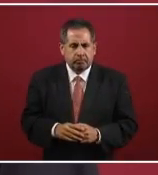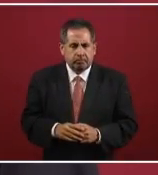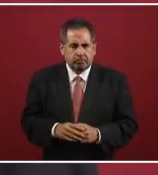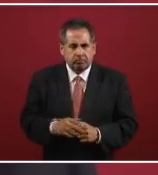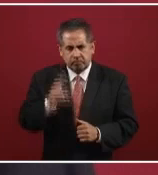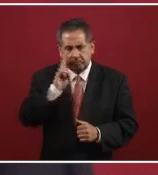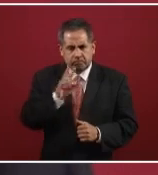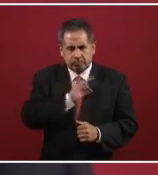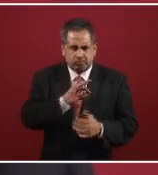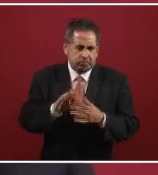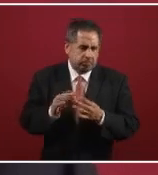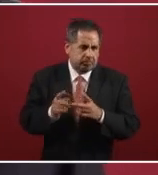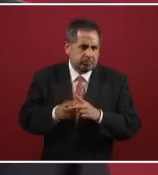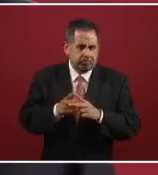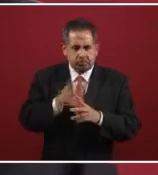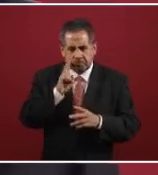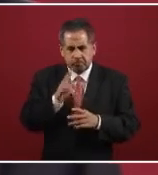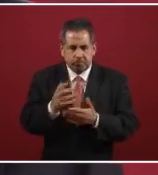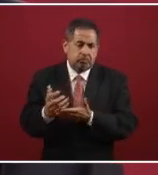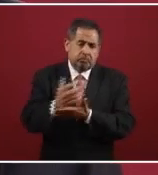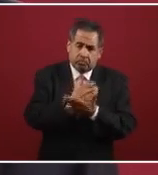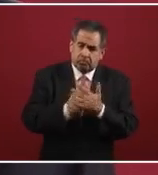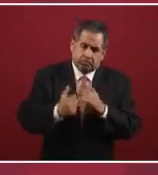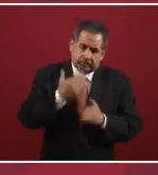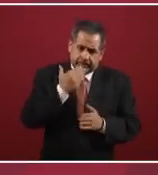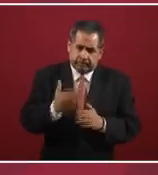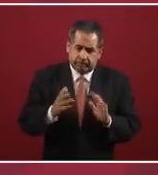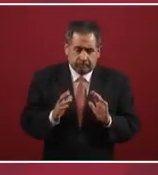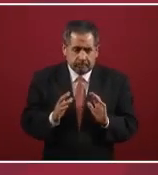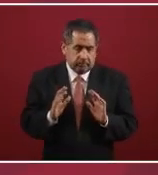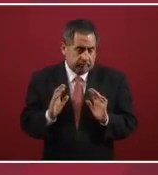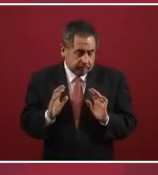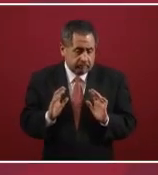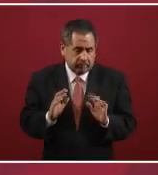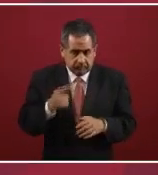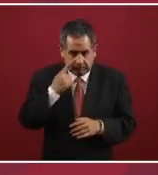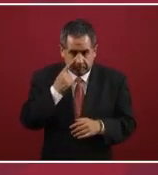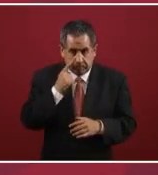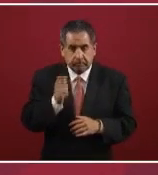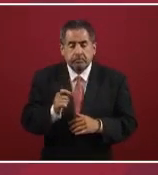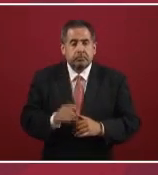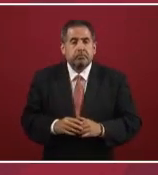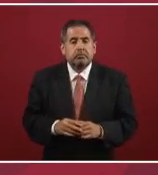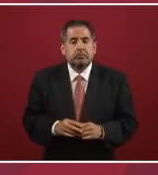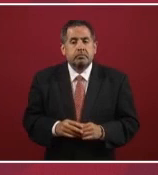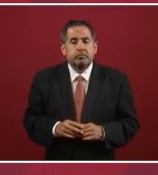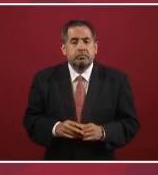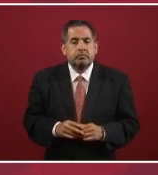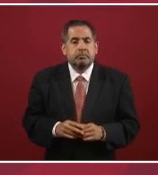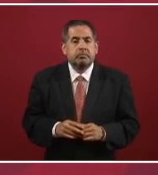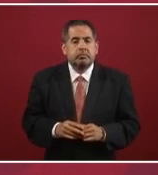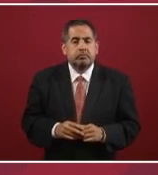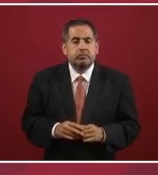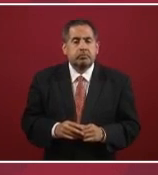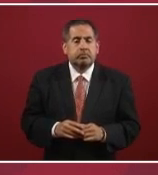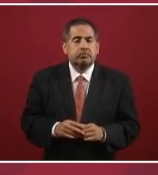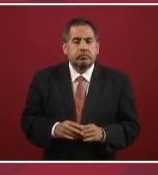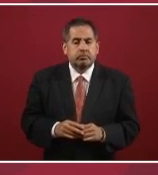procurar que ganen bien nada más este